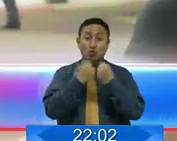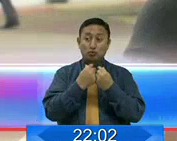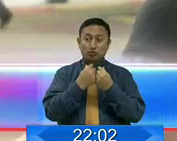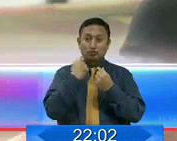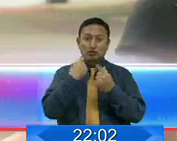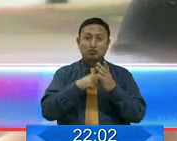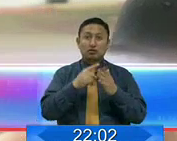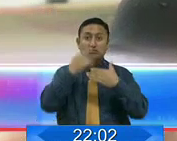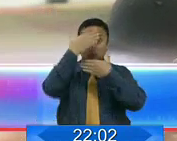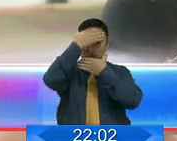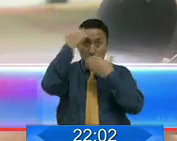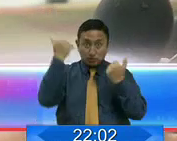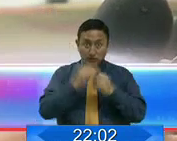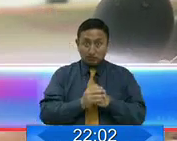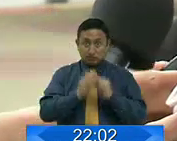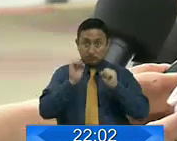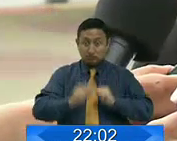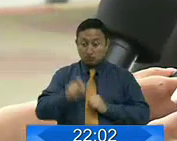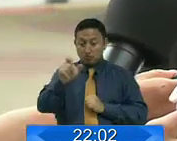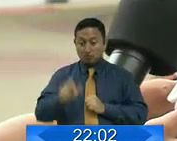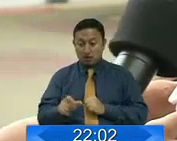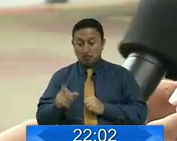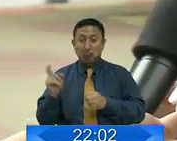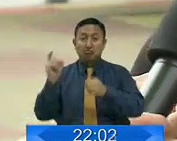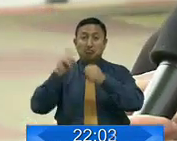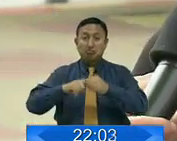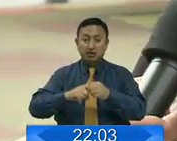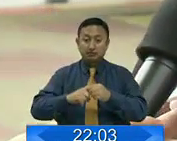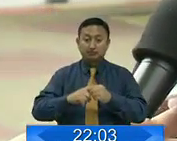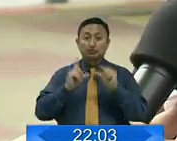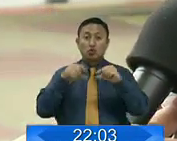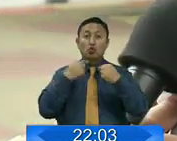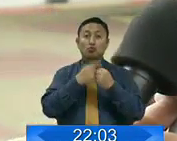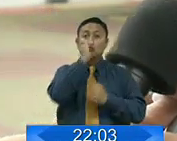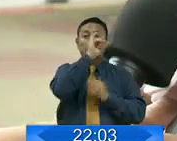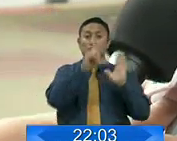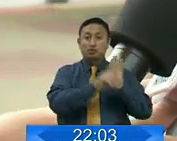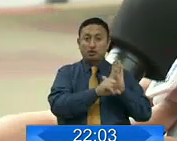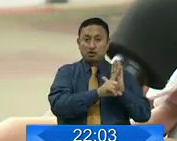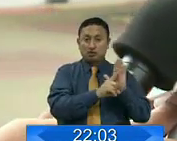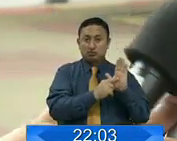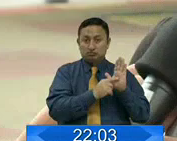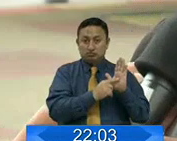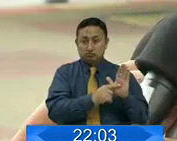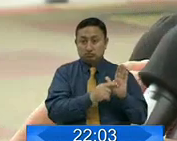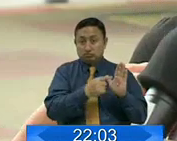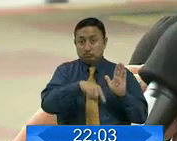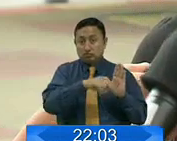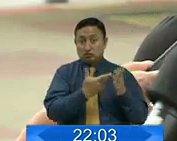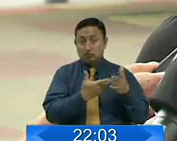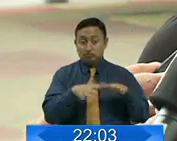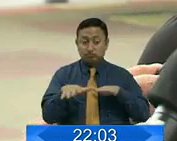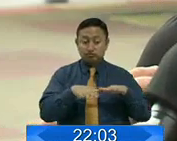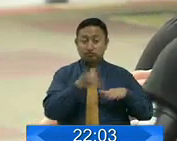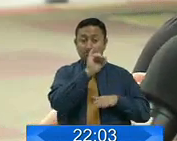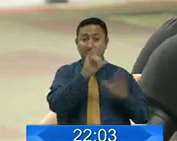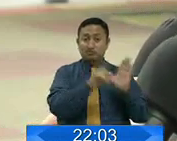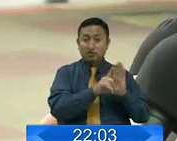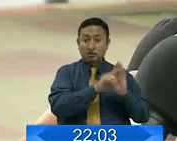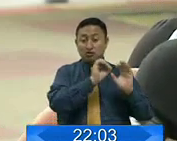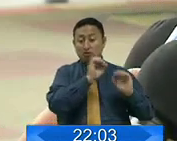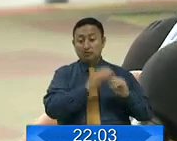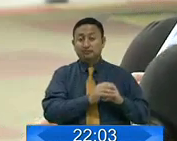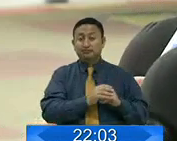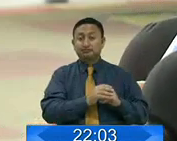por ejemplo. Se encuentra en una condición vulnerable si es que los grupos irregulares tienen actividades ilegales o